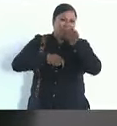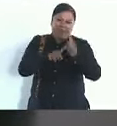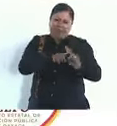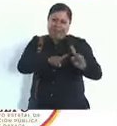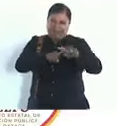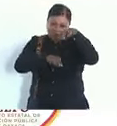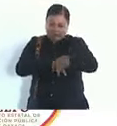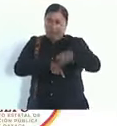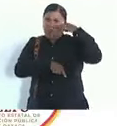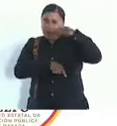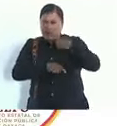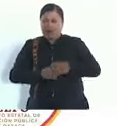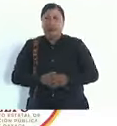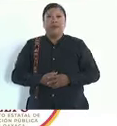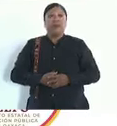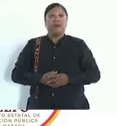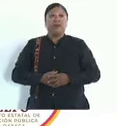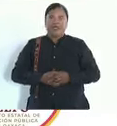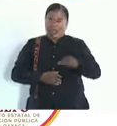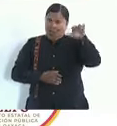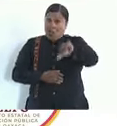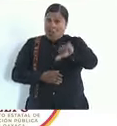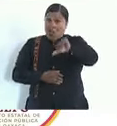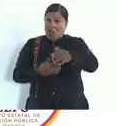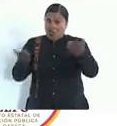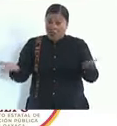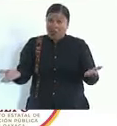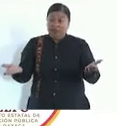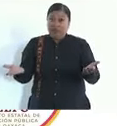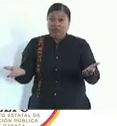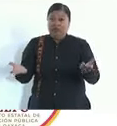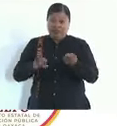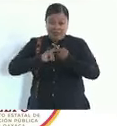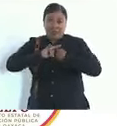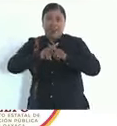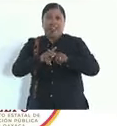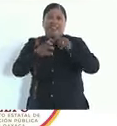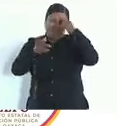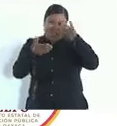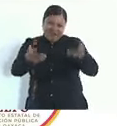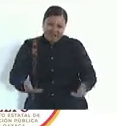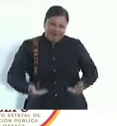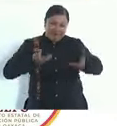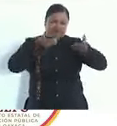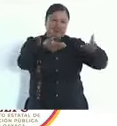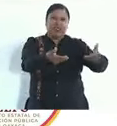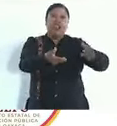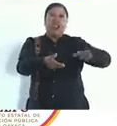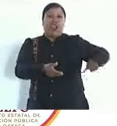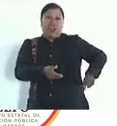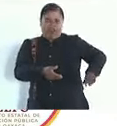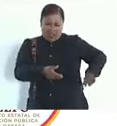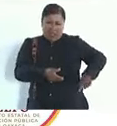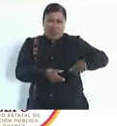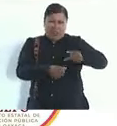Oaxaca. A partir de hoy, precisamente, iniciará la entrega a cargo del Gobierno del Estado. Y